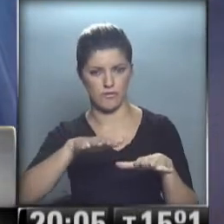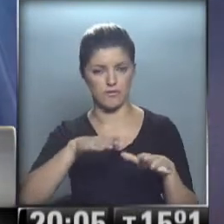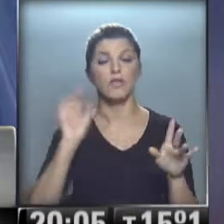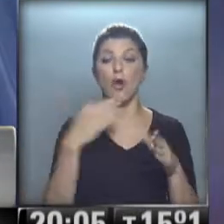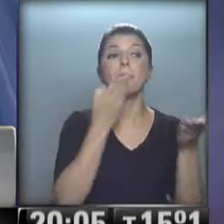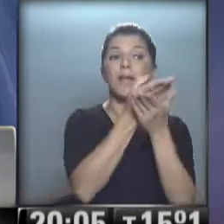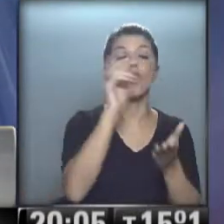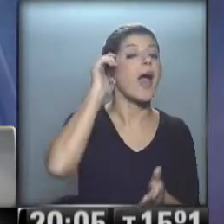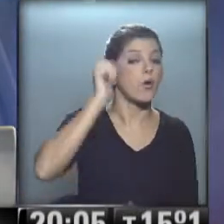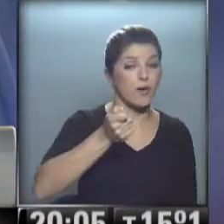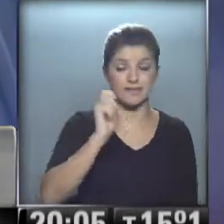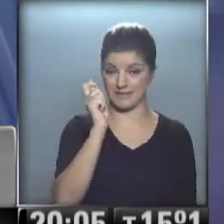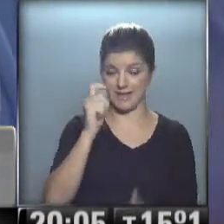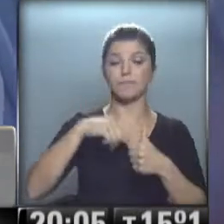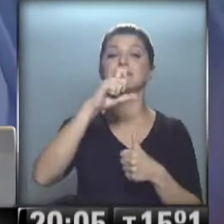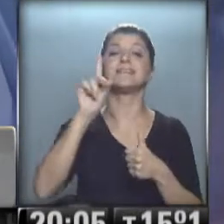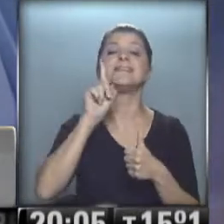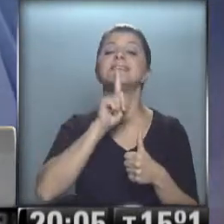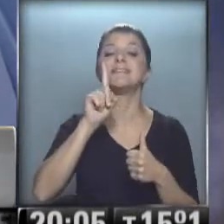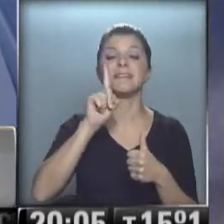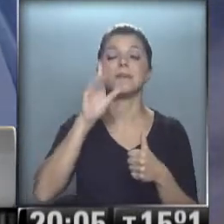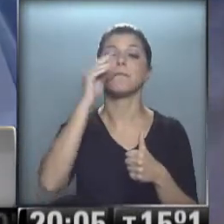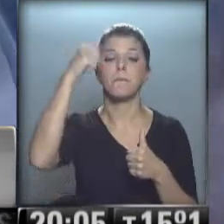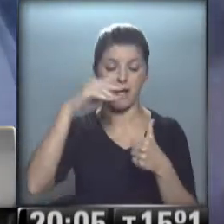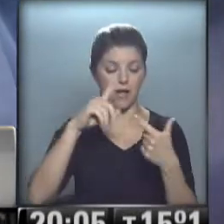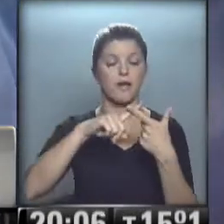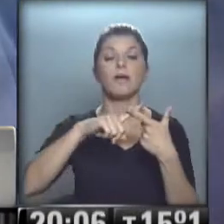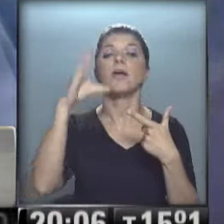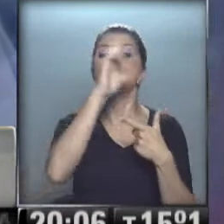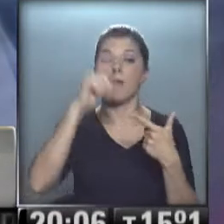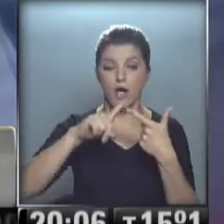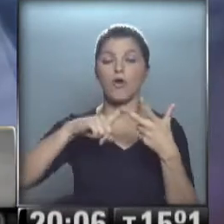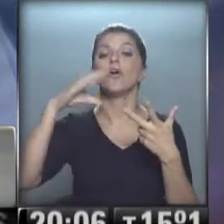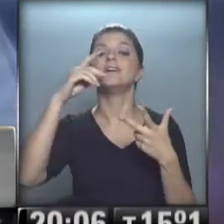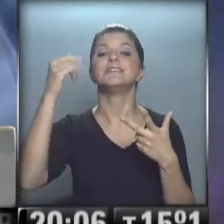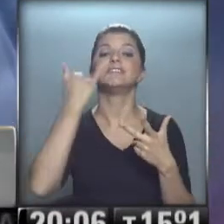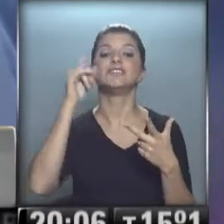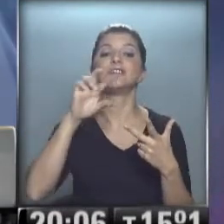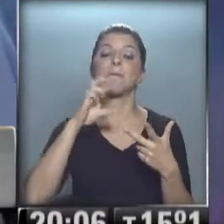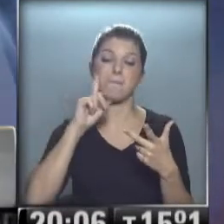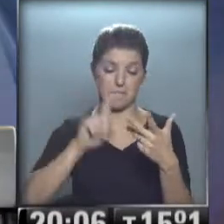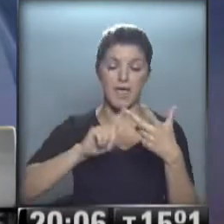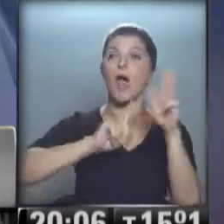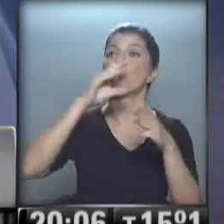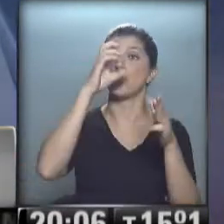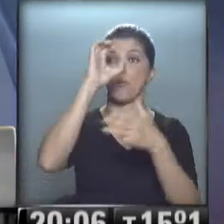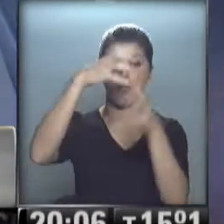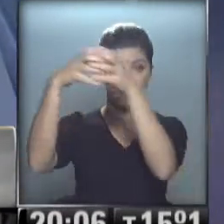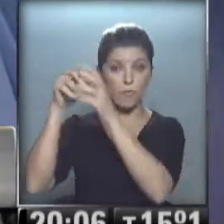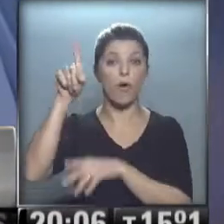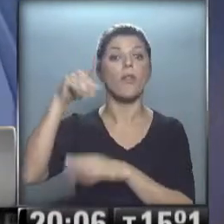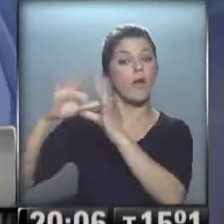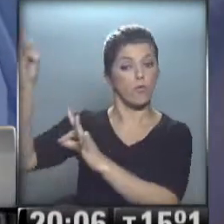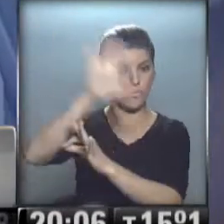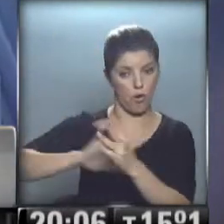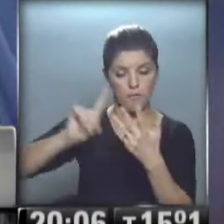Griesa. Lo pidió Citibank, el Bank of New York Mellon, JP Morgan, los bonistas europeos, Euroclear,